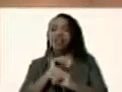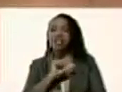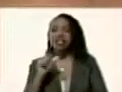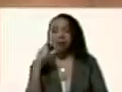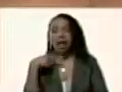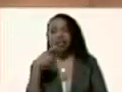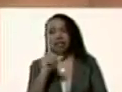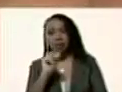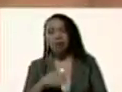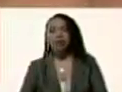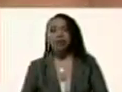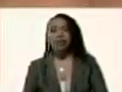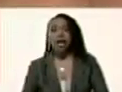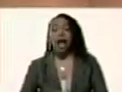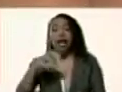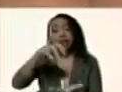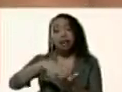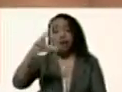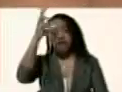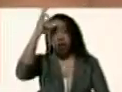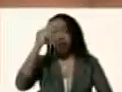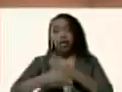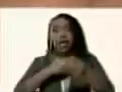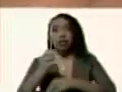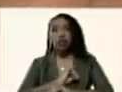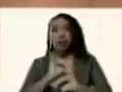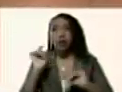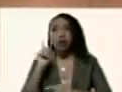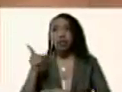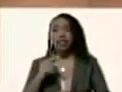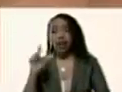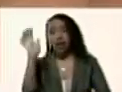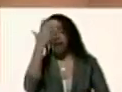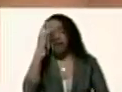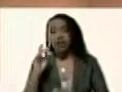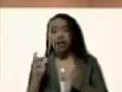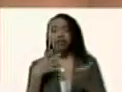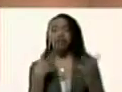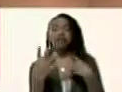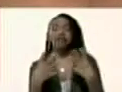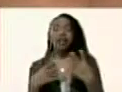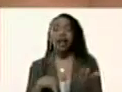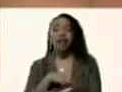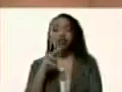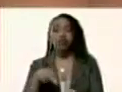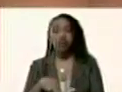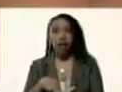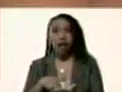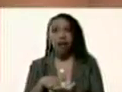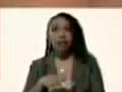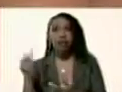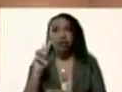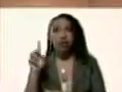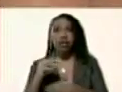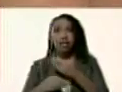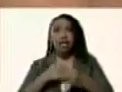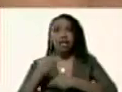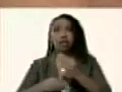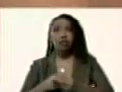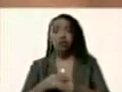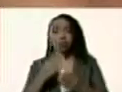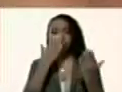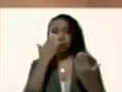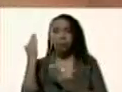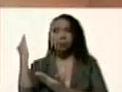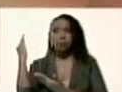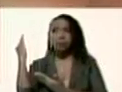Y en el estado Falcón inició la 15ª Feria Internacional del Libro de Venezuela. Esta edición rinde homenaje al poeta Luis Alberto Crespo. Veamos